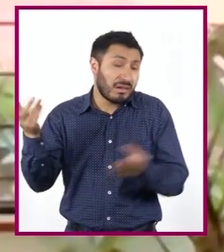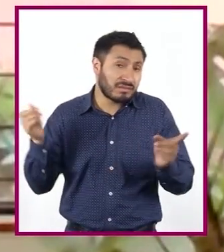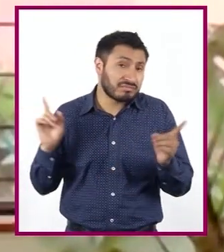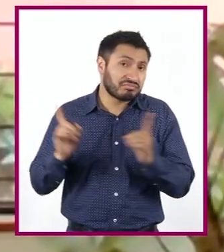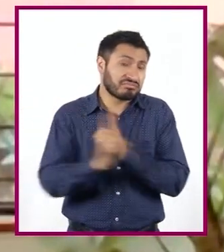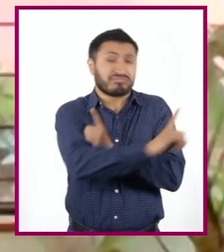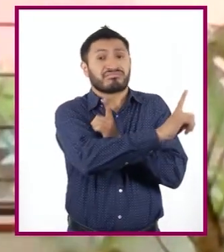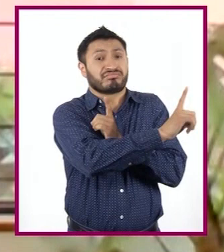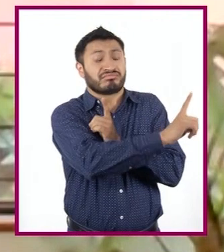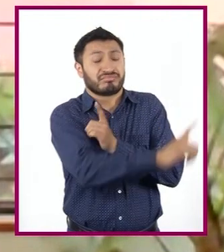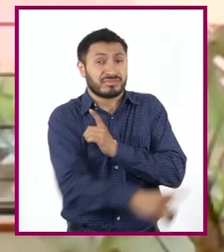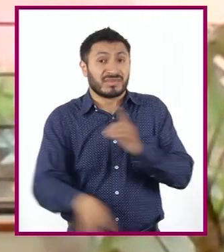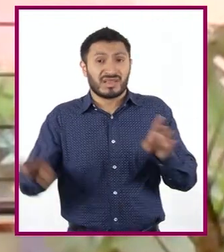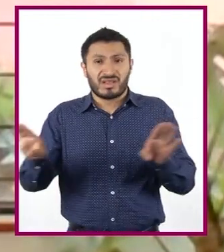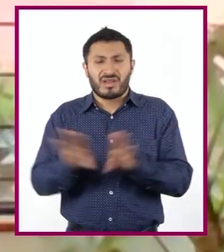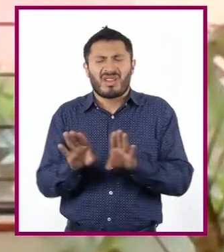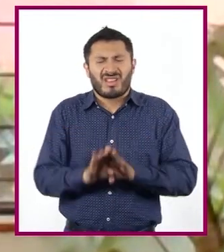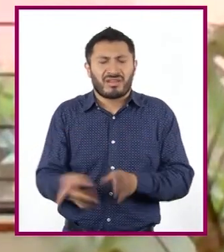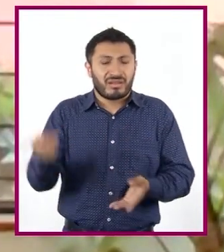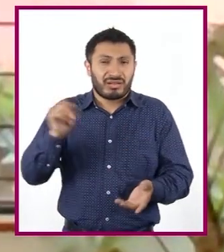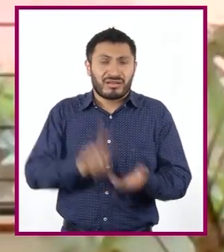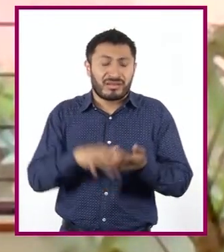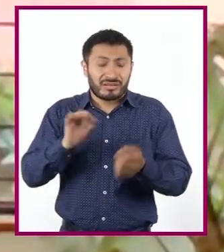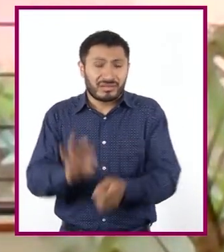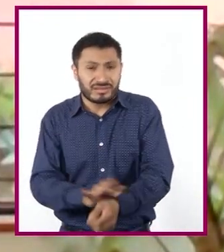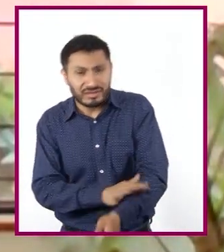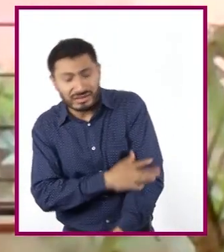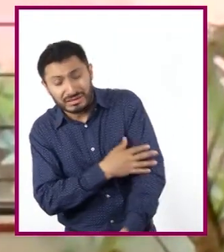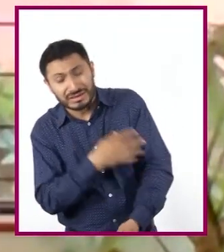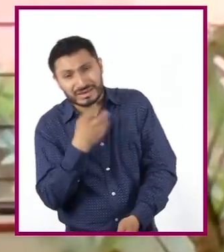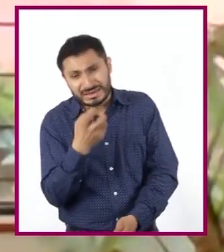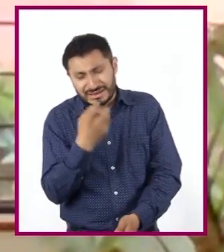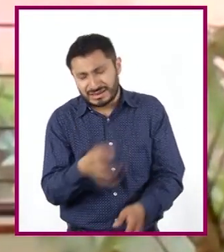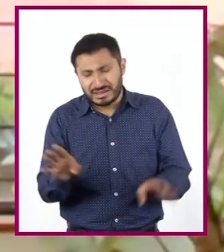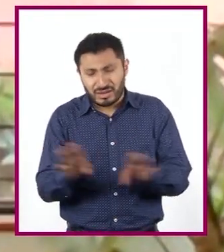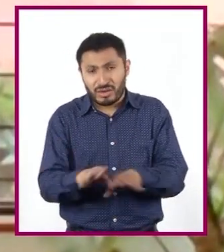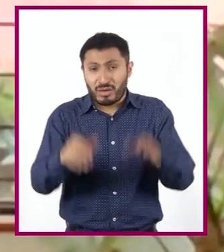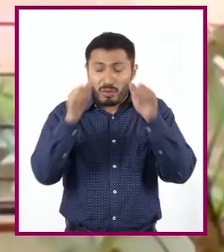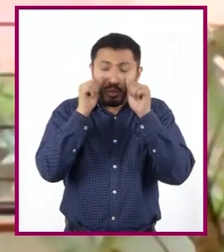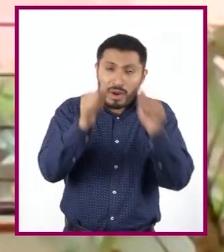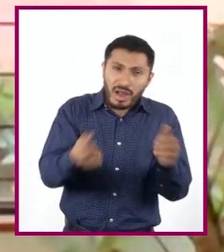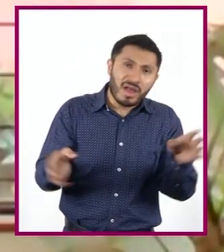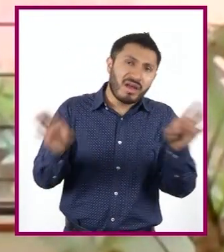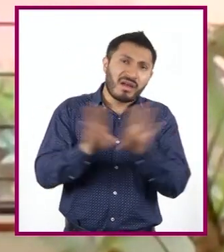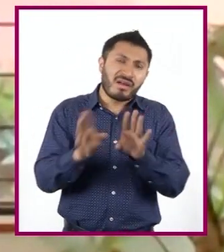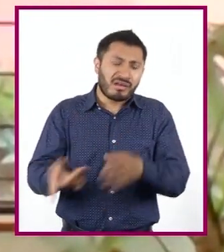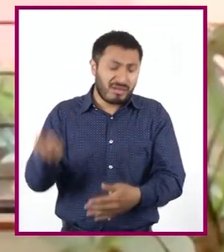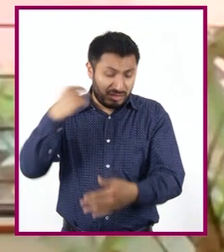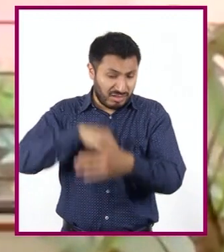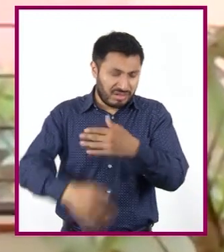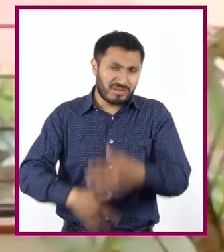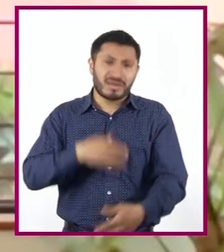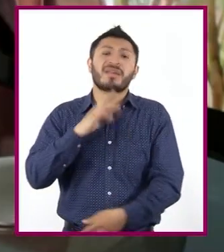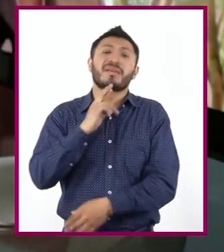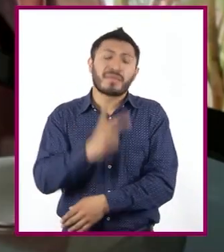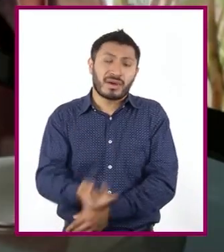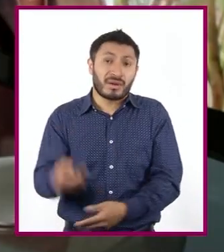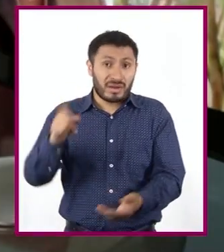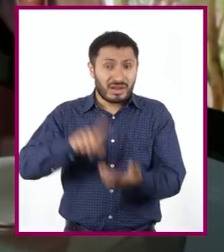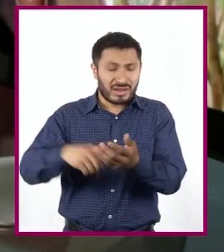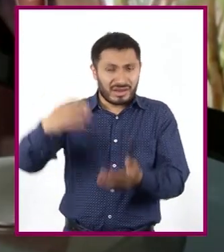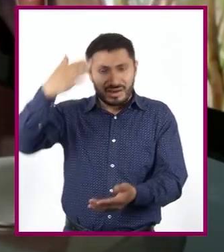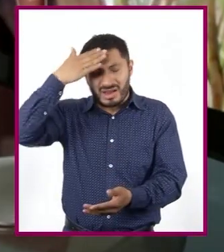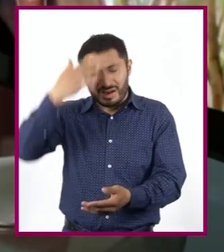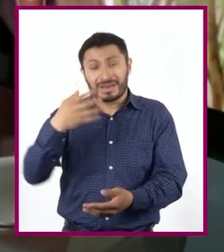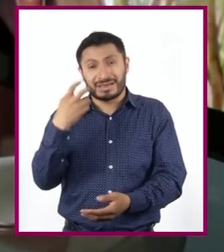entrada que primero pidan consejos de buenos libros. Por ejemplo, pueden buscar reseñas de libros, bueno, ya